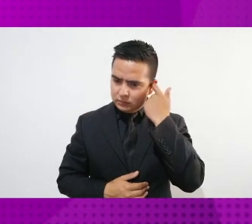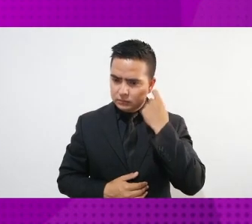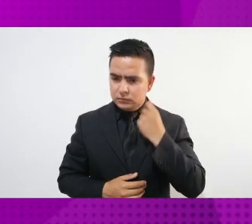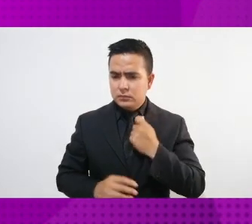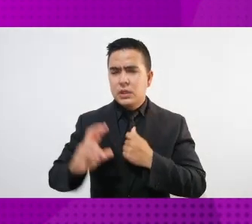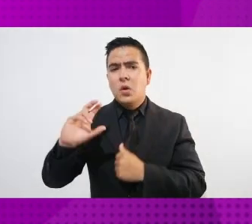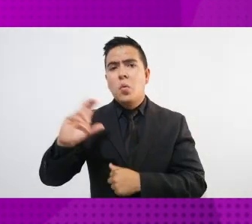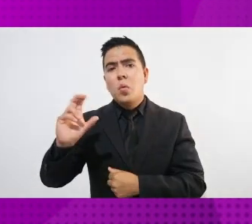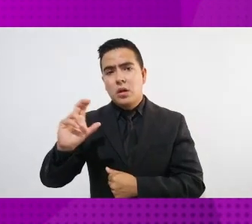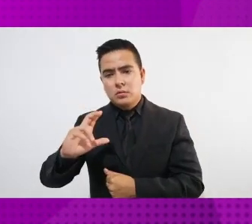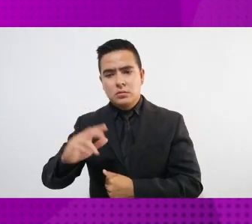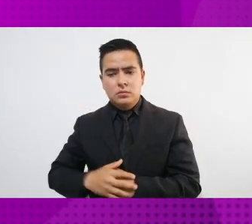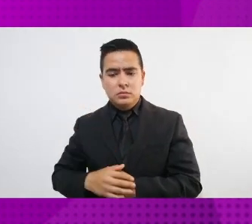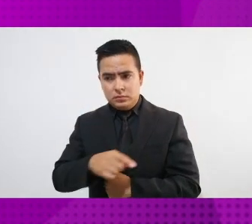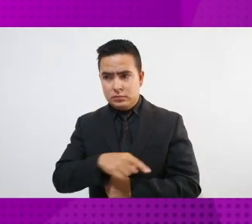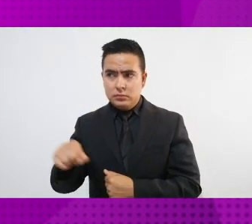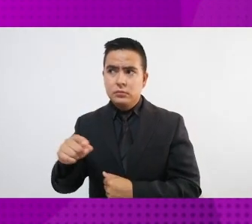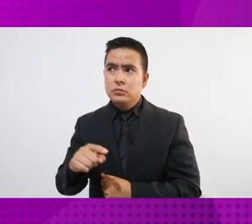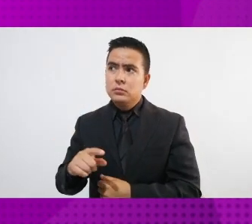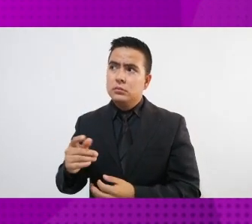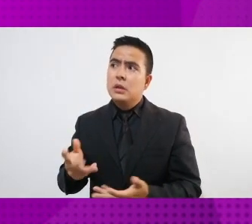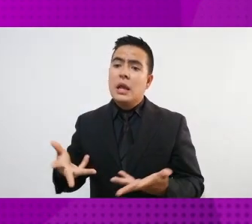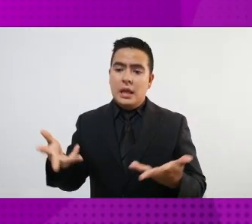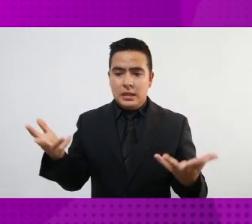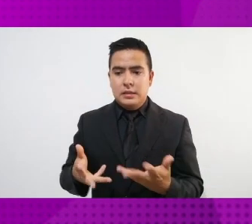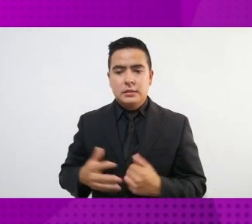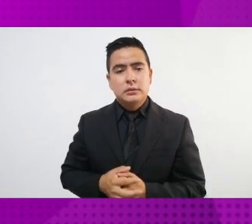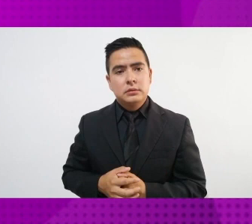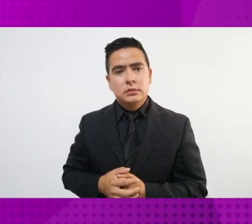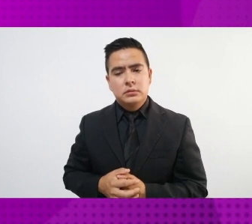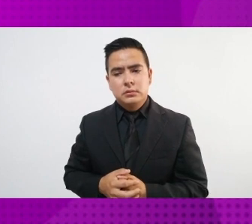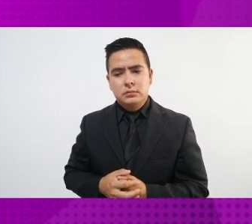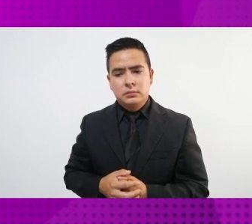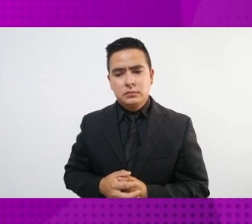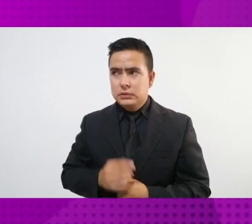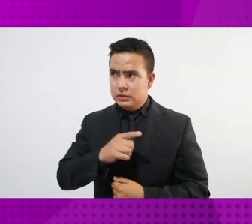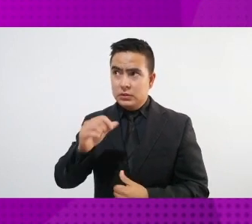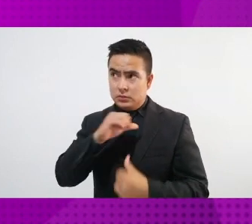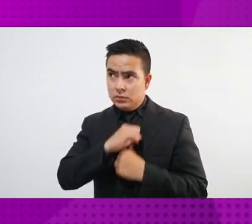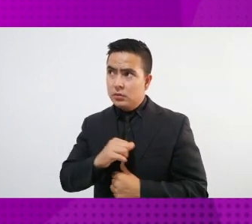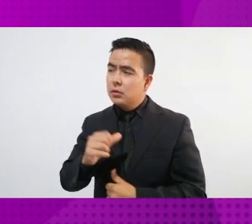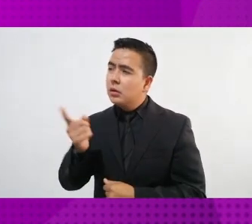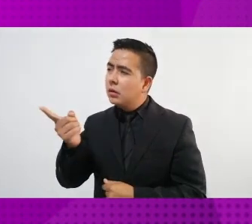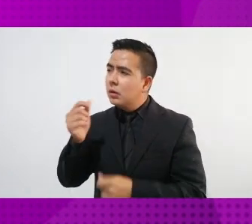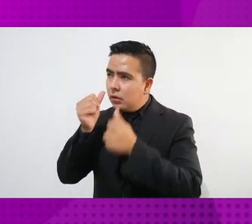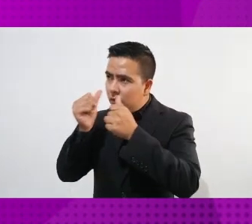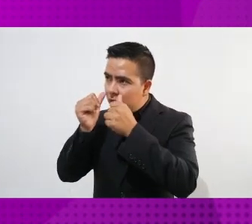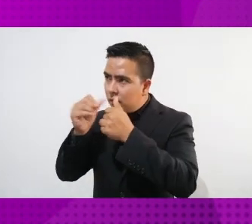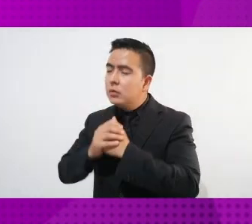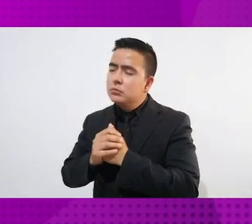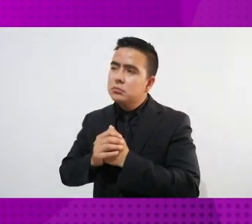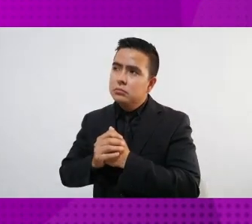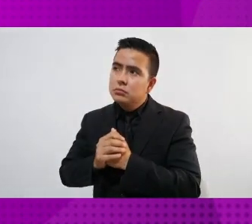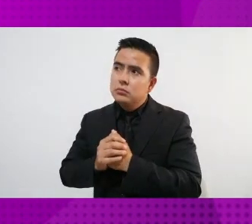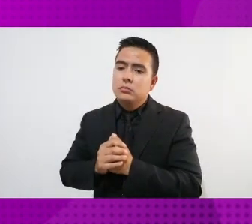no sabemos cuándo, por supuesto, puede alcanzar un pico, ¿no? Como que es el que del que nos han hablado las autoridades, pero lo que sí